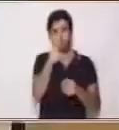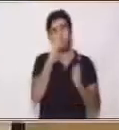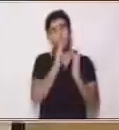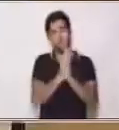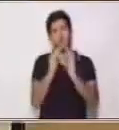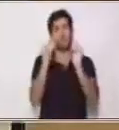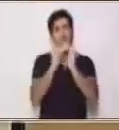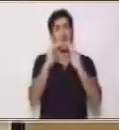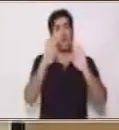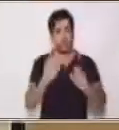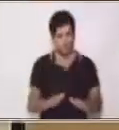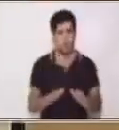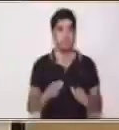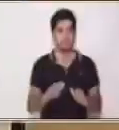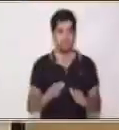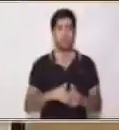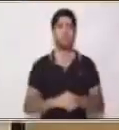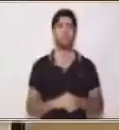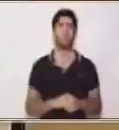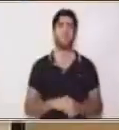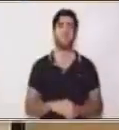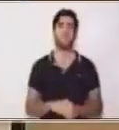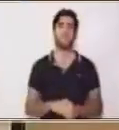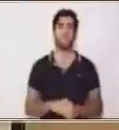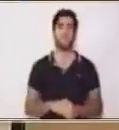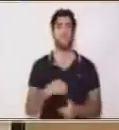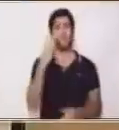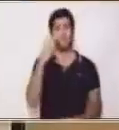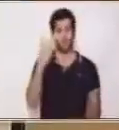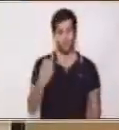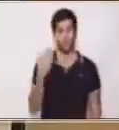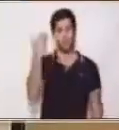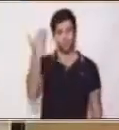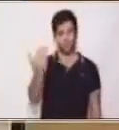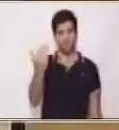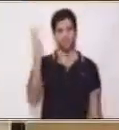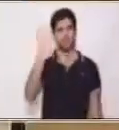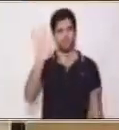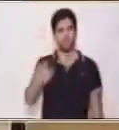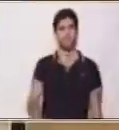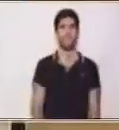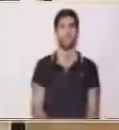aprendiendo, porque necesitamos que te quedes en casa. Nos vemos. Hasta una próxima.